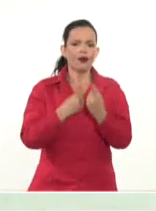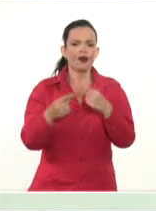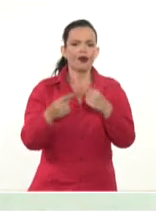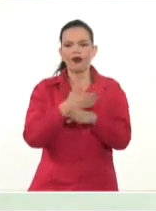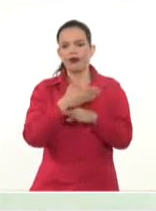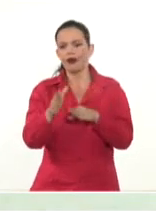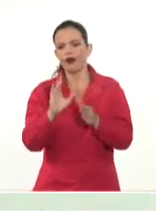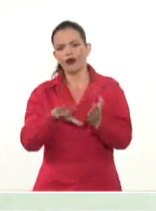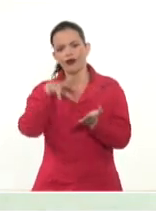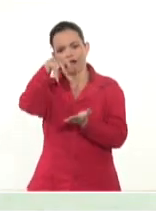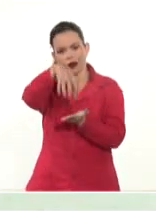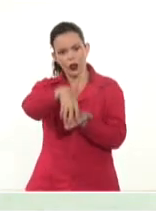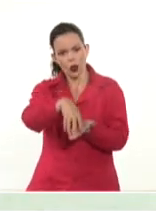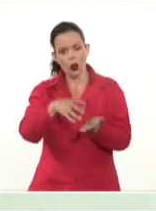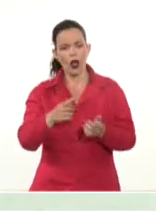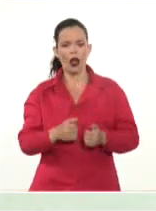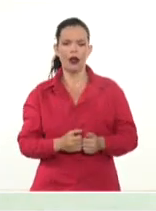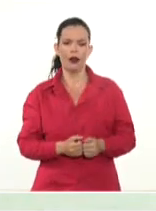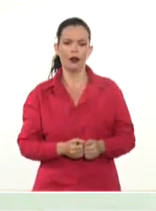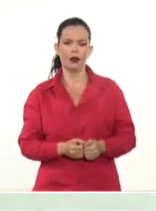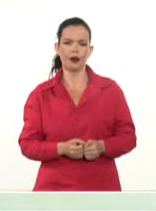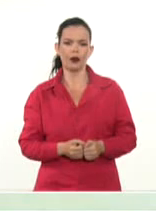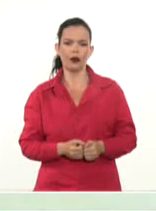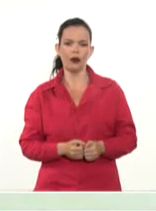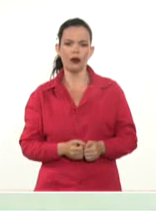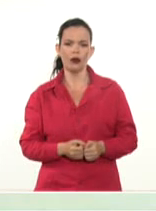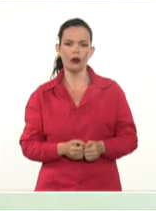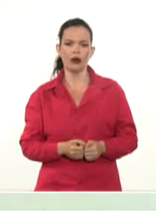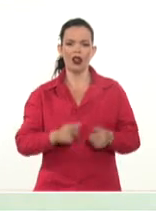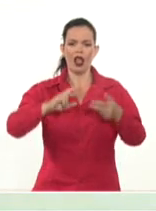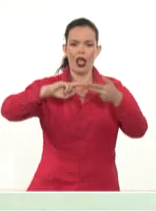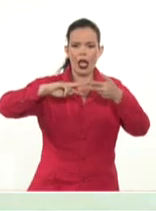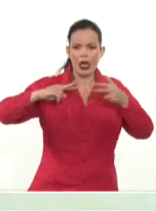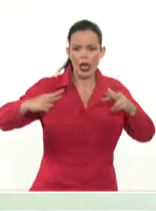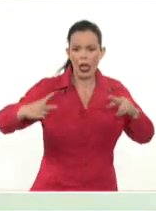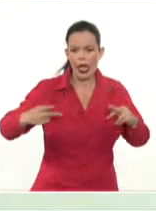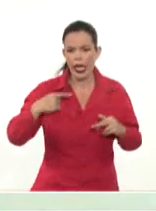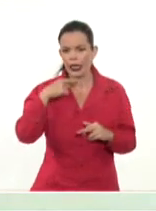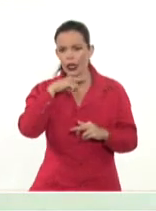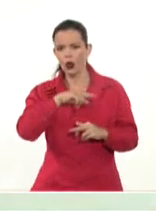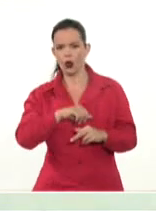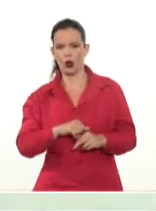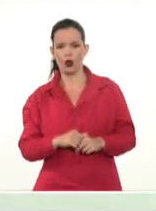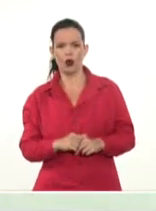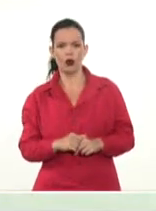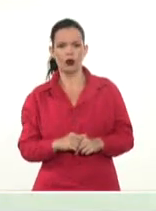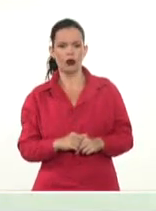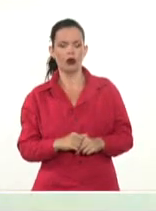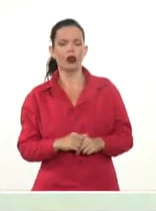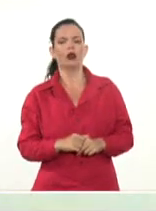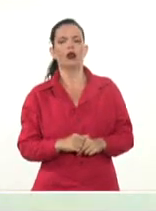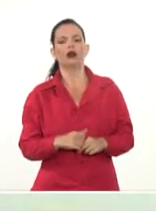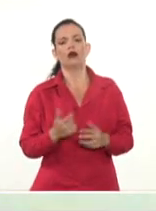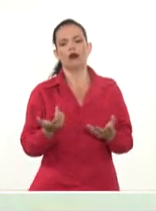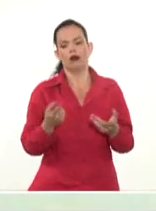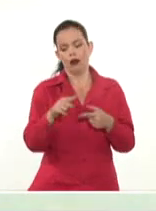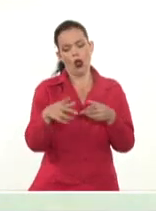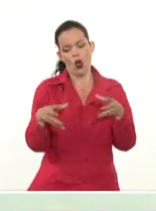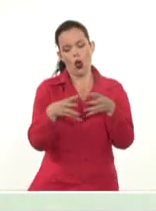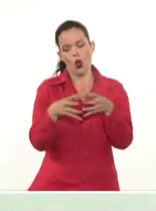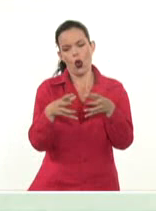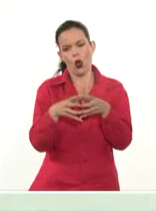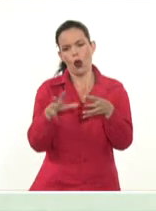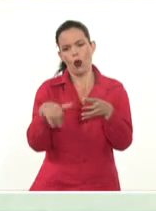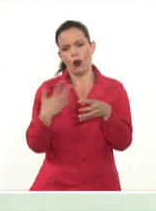institutos de inseminación artificial, genética, o sea que es un grupo que pertenece al grupo